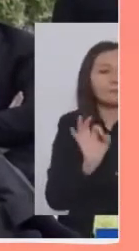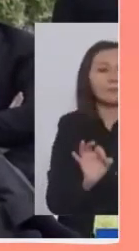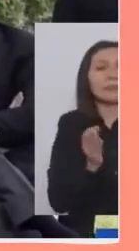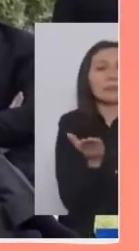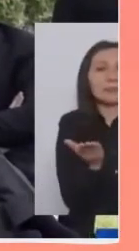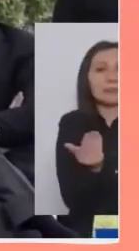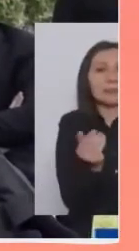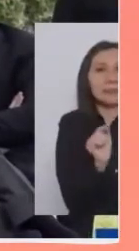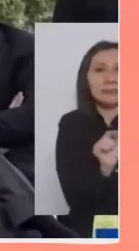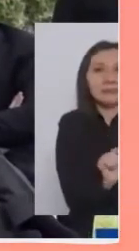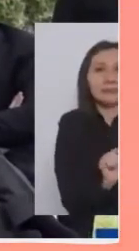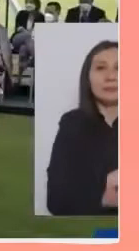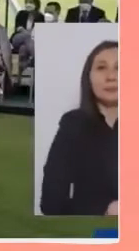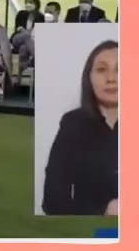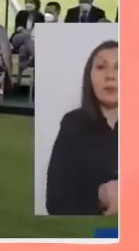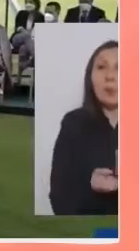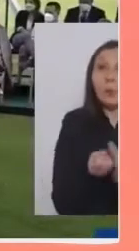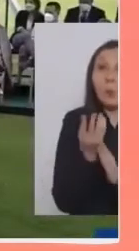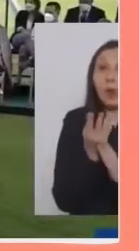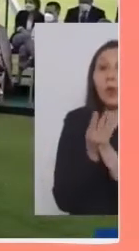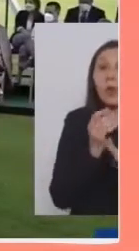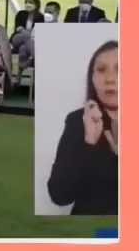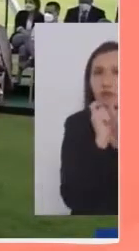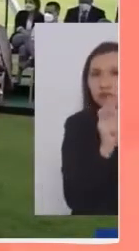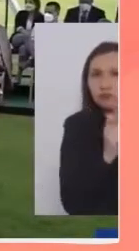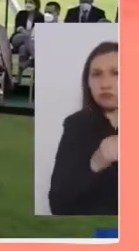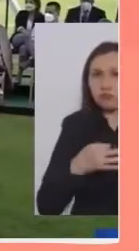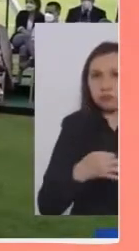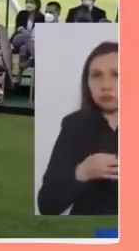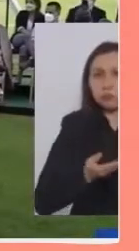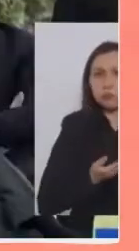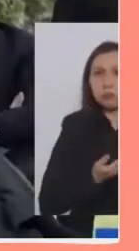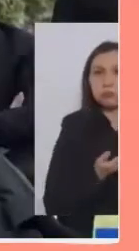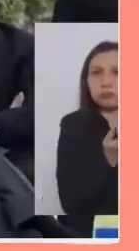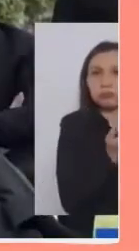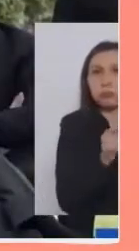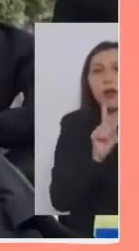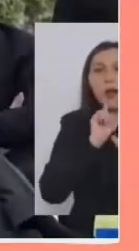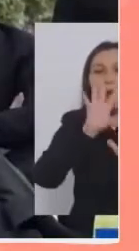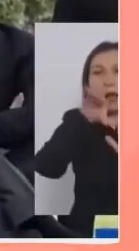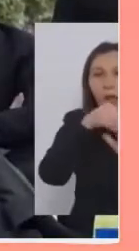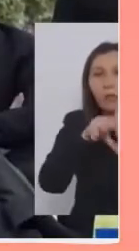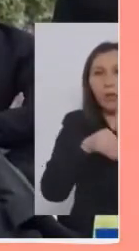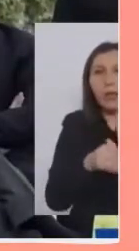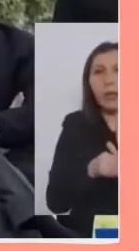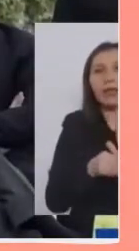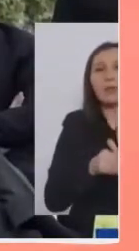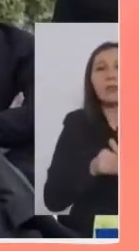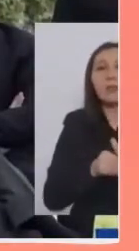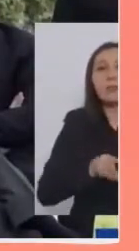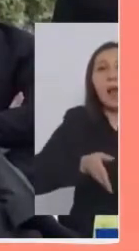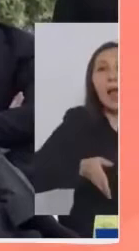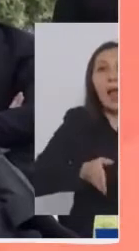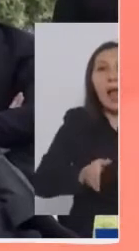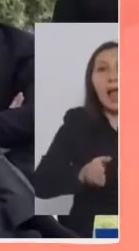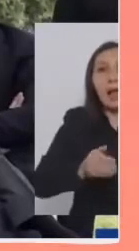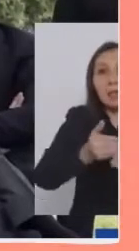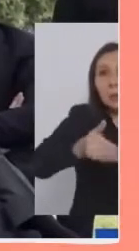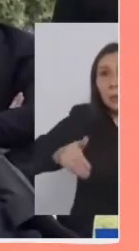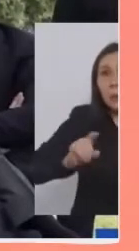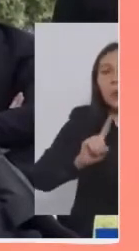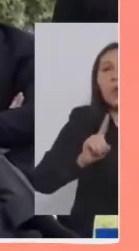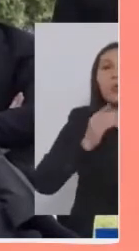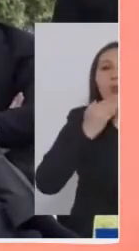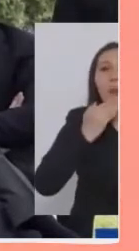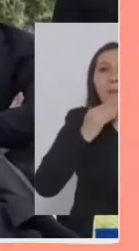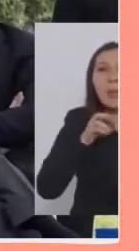a establecer los ciertos porcentajes por los cuales se requiere una aprobación de esta naturaleza. Primero es una aprobación que nace